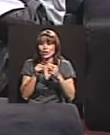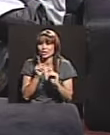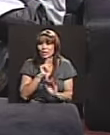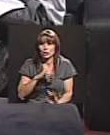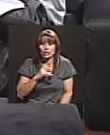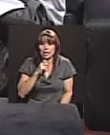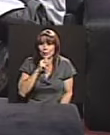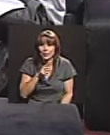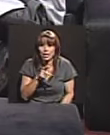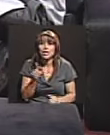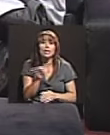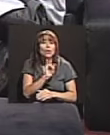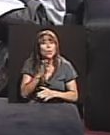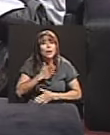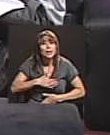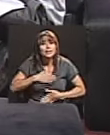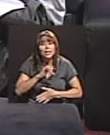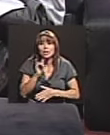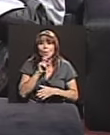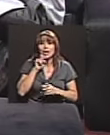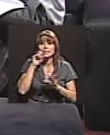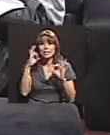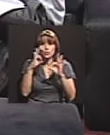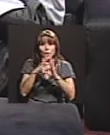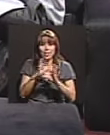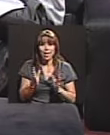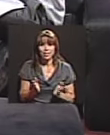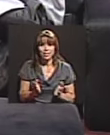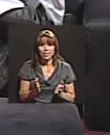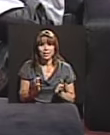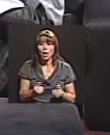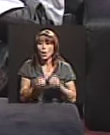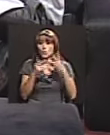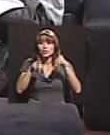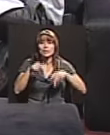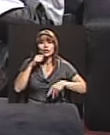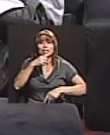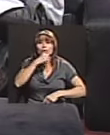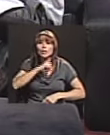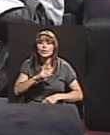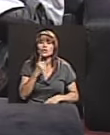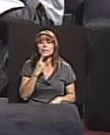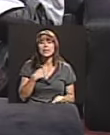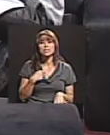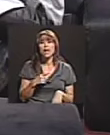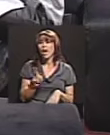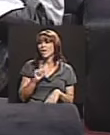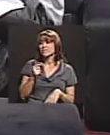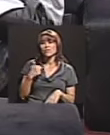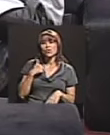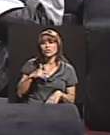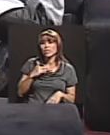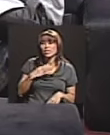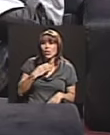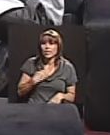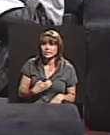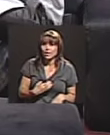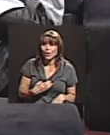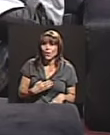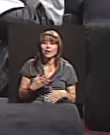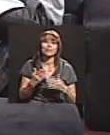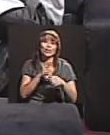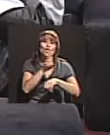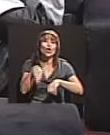igual el placer igual la sexualidad muchos eh adultos mayores me dicen es que yo no tengo deseo normalmente has puesto el